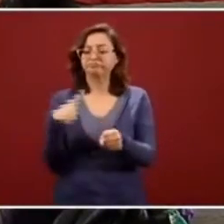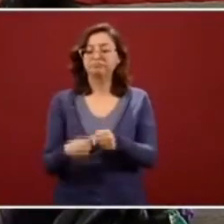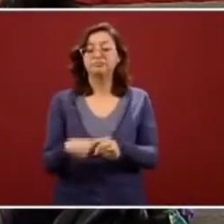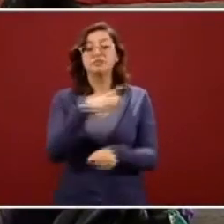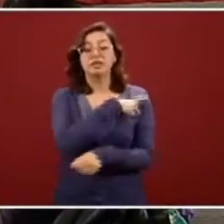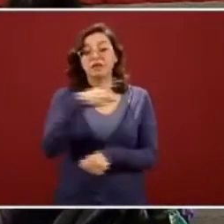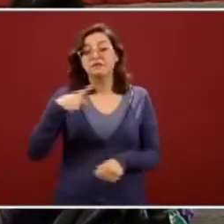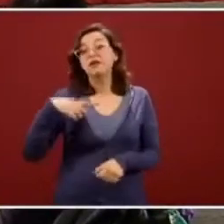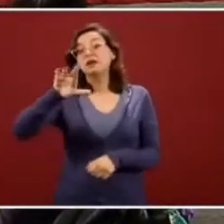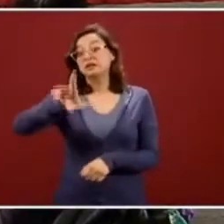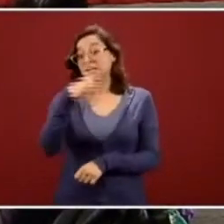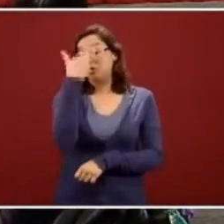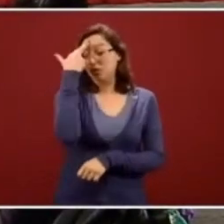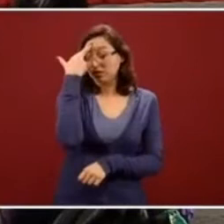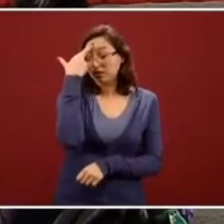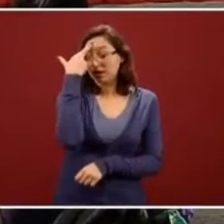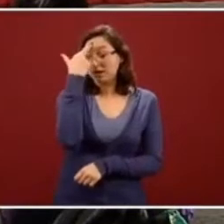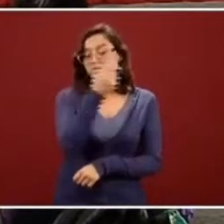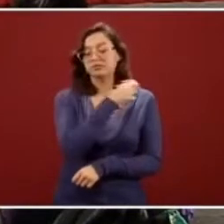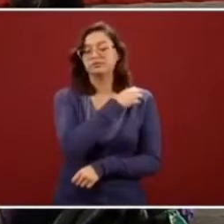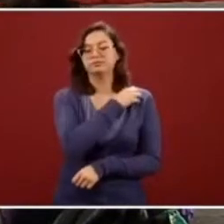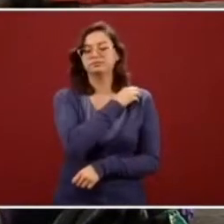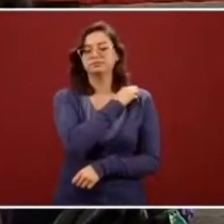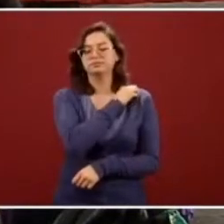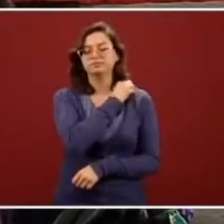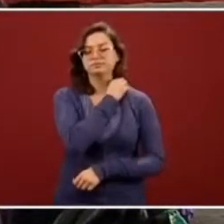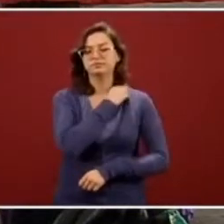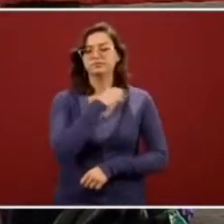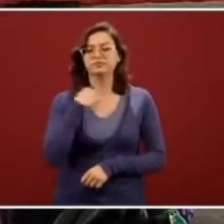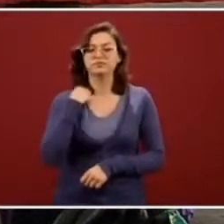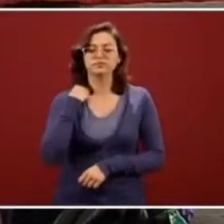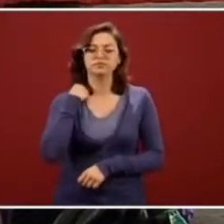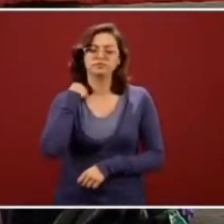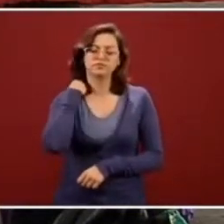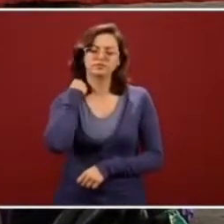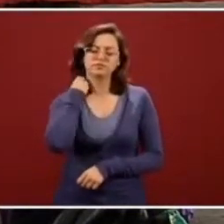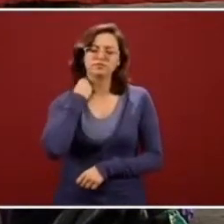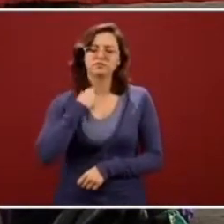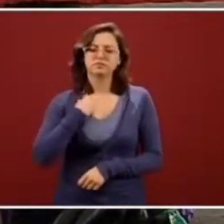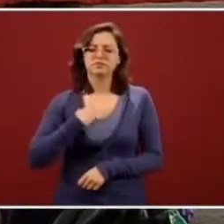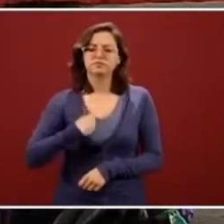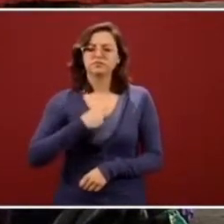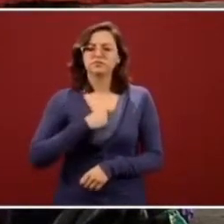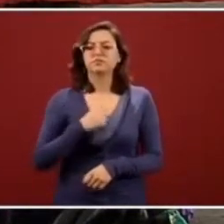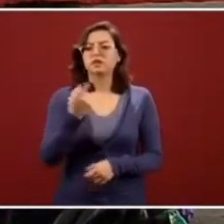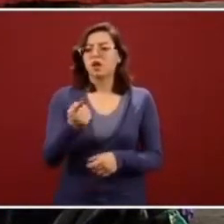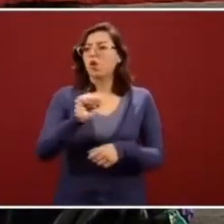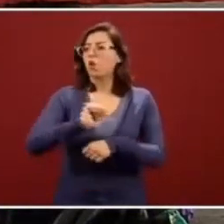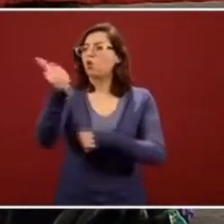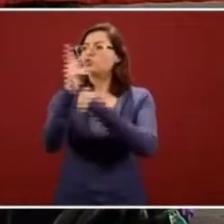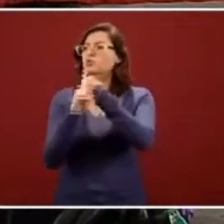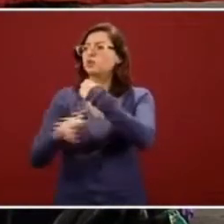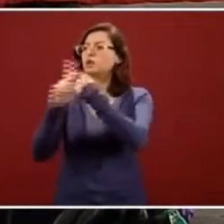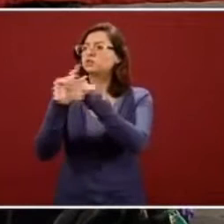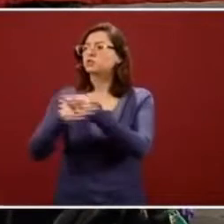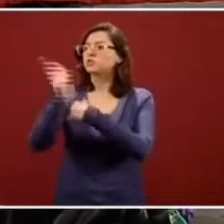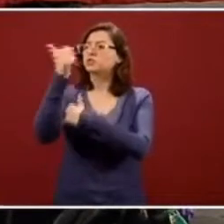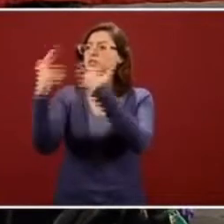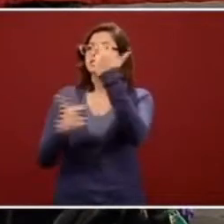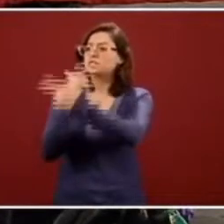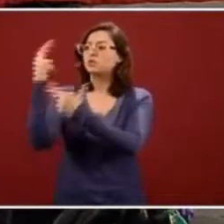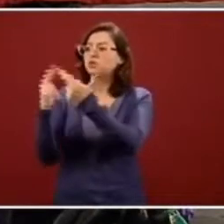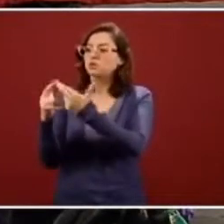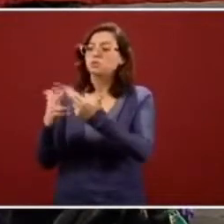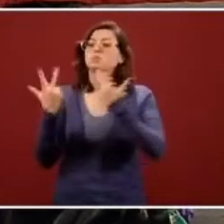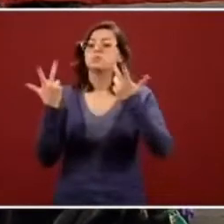las estimaciones que estábamos dando en función de lo publicado en otras regiones y países, se puede esperar hasta